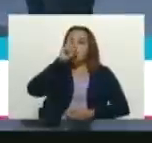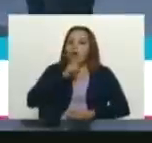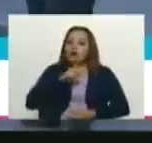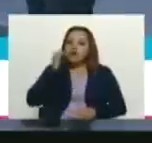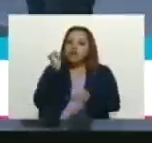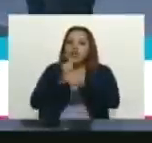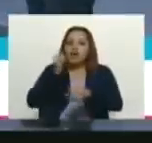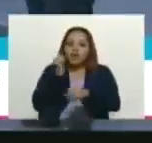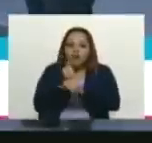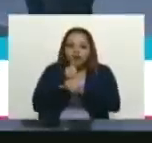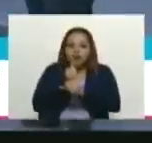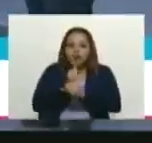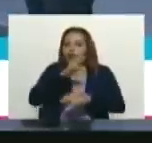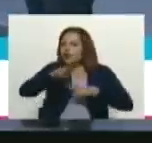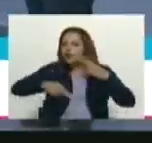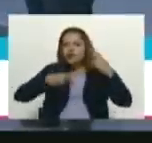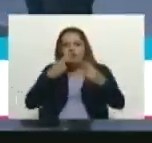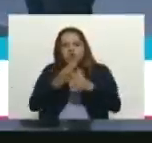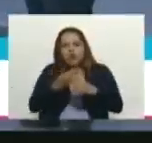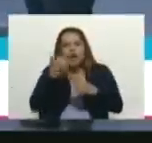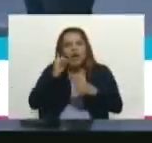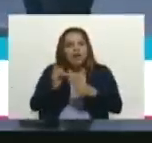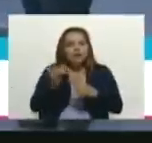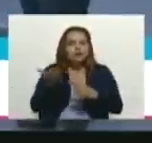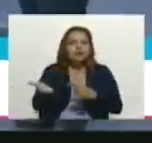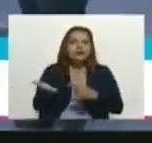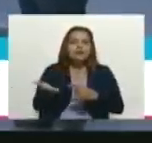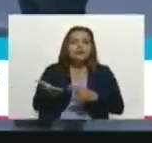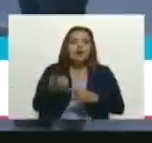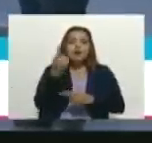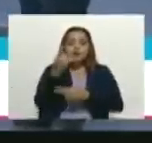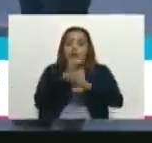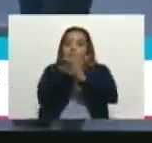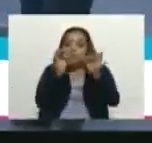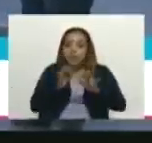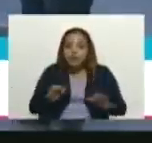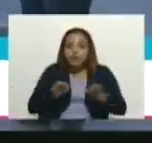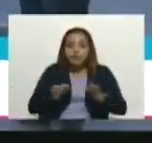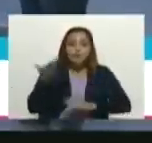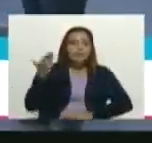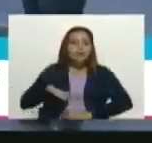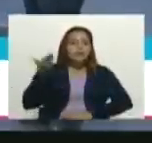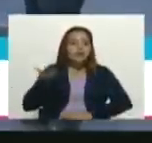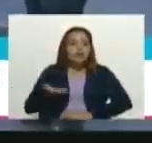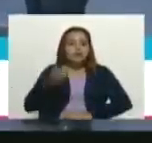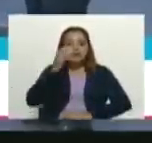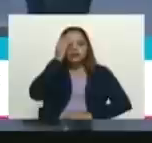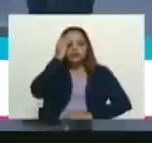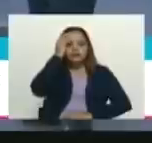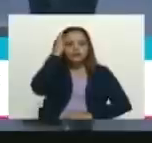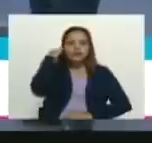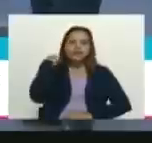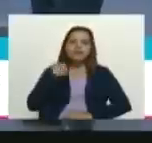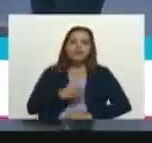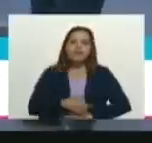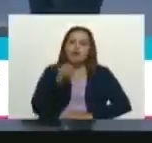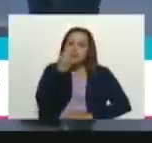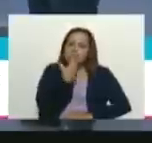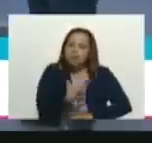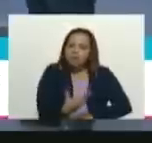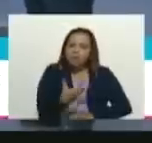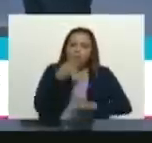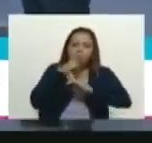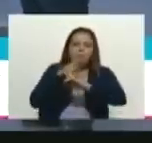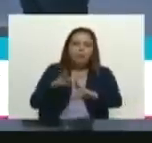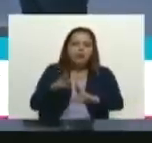gestión de gobierno, presidente, nunca había tenido una herramienta tan poderosa, tan importante y